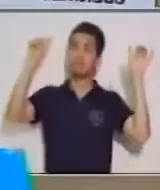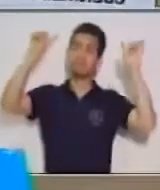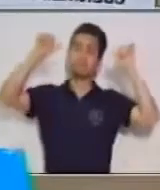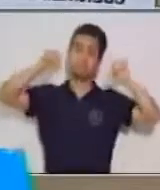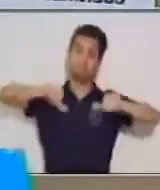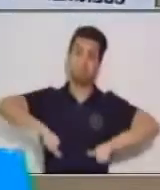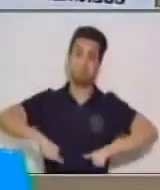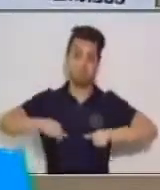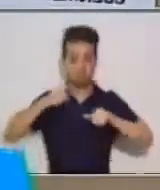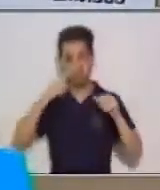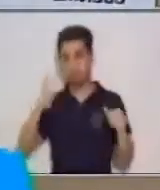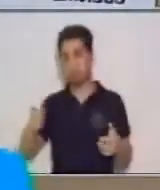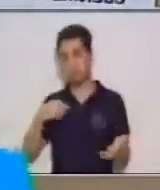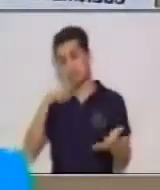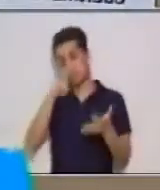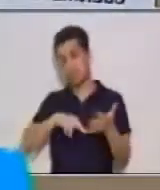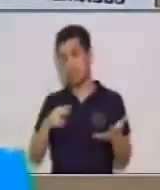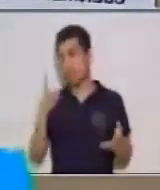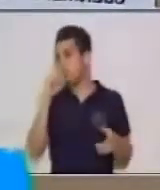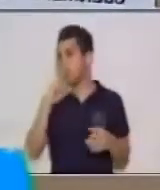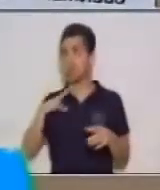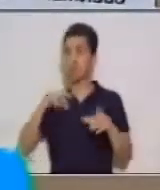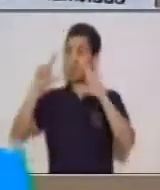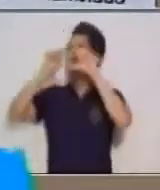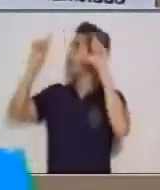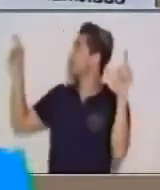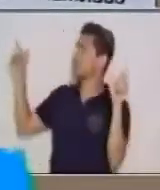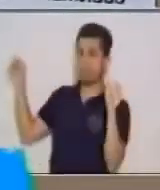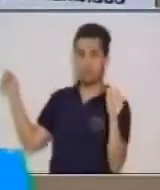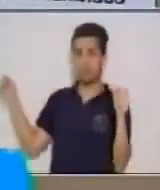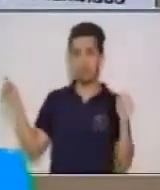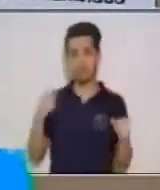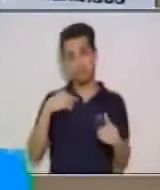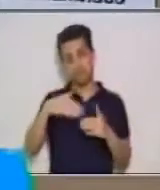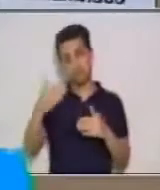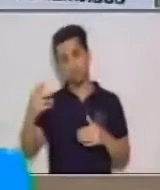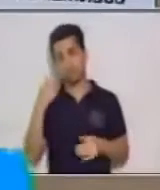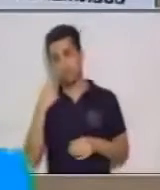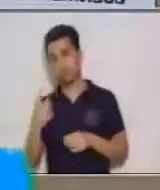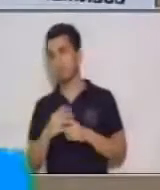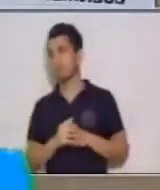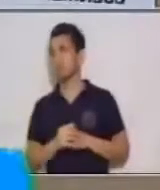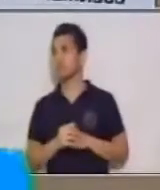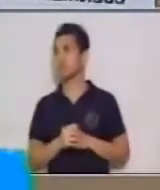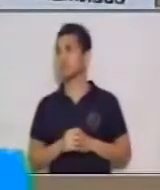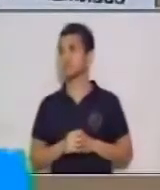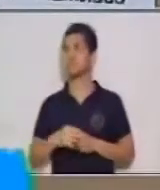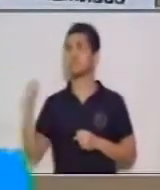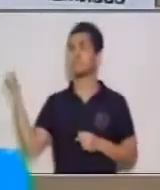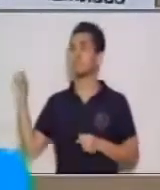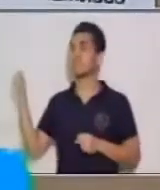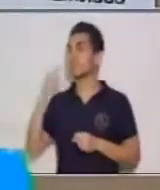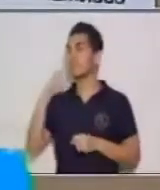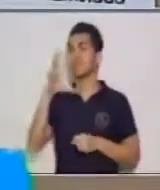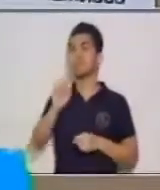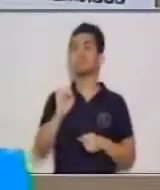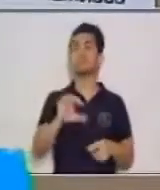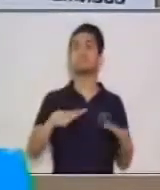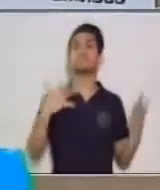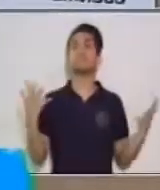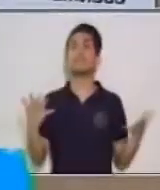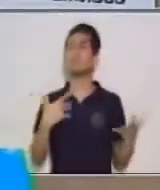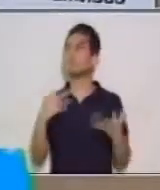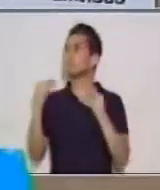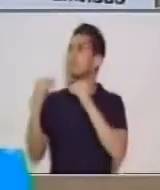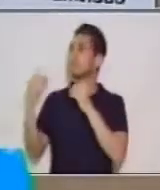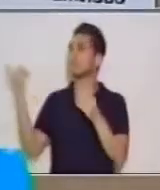diste cuenta? Nuestra lectura no tiene un título. Posteriormente lo vamos a encontrar. Y acá tengo que identificar de qué me están